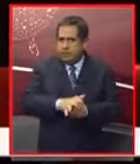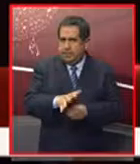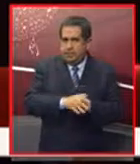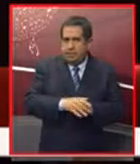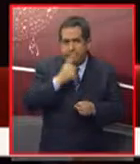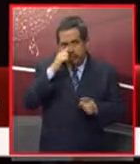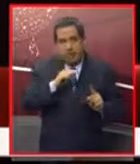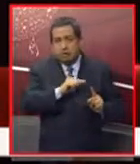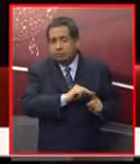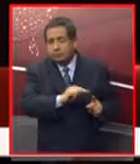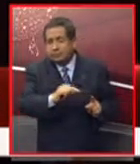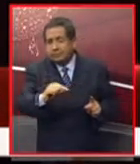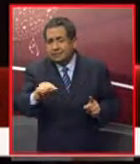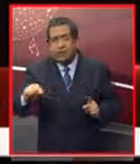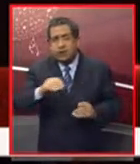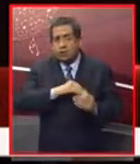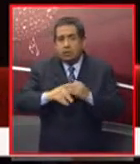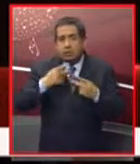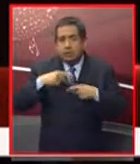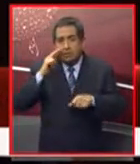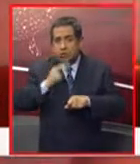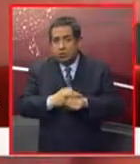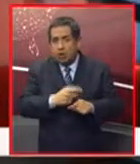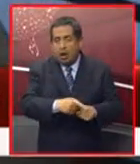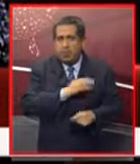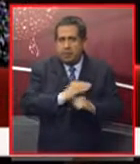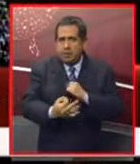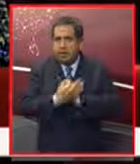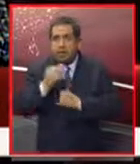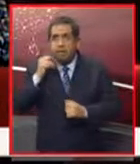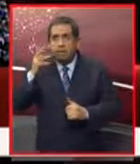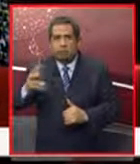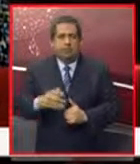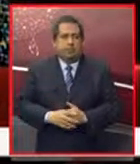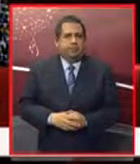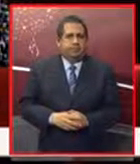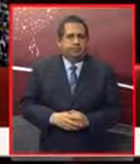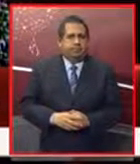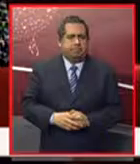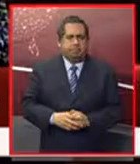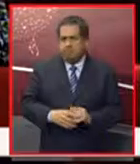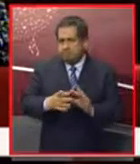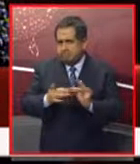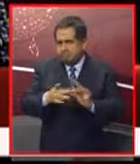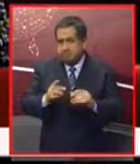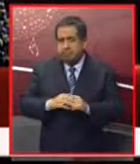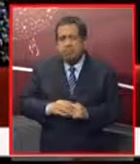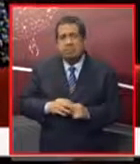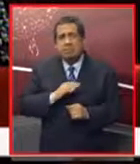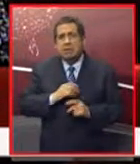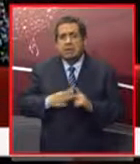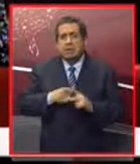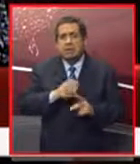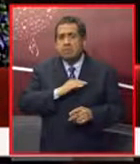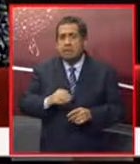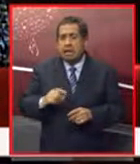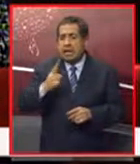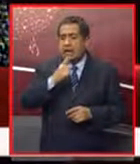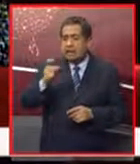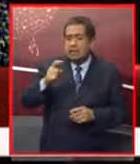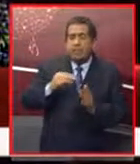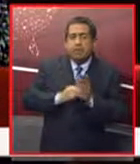los productores y agentes que intervienen. Podemos decir que más de 100 millones de hectáreas